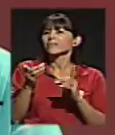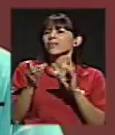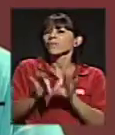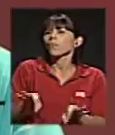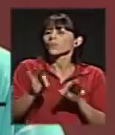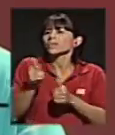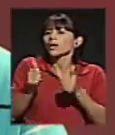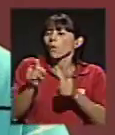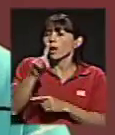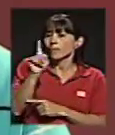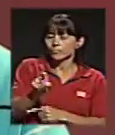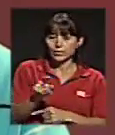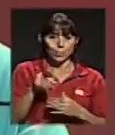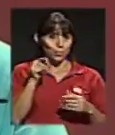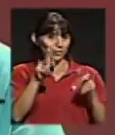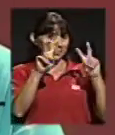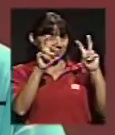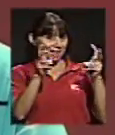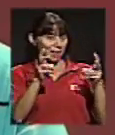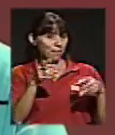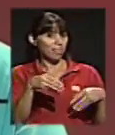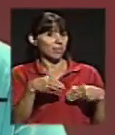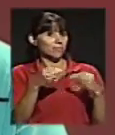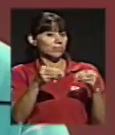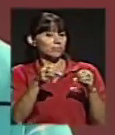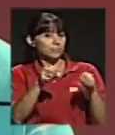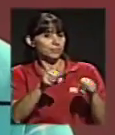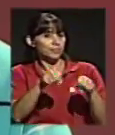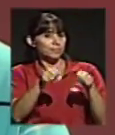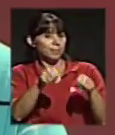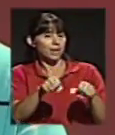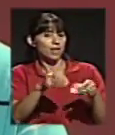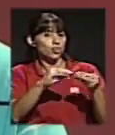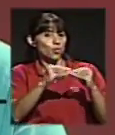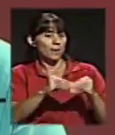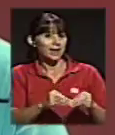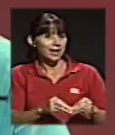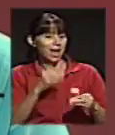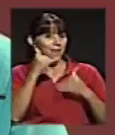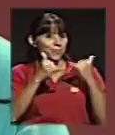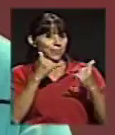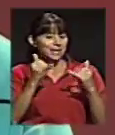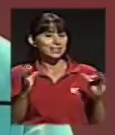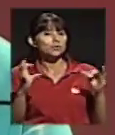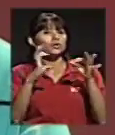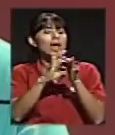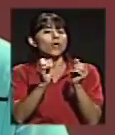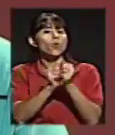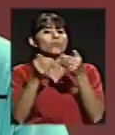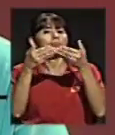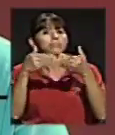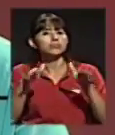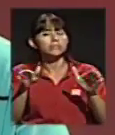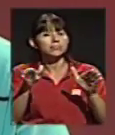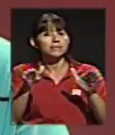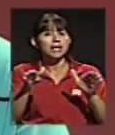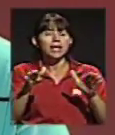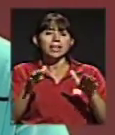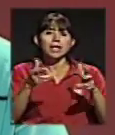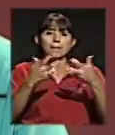numérica está asociado con la apertura de las telecomunicaciones en los países